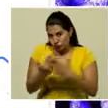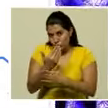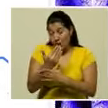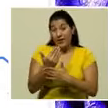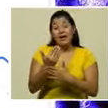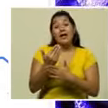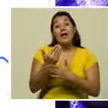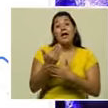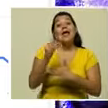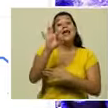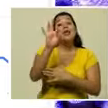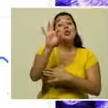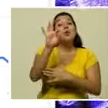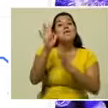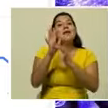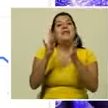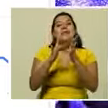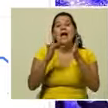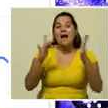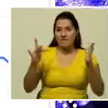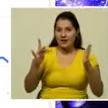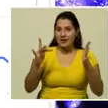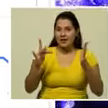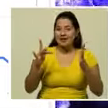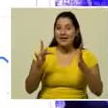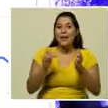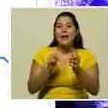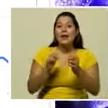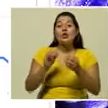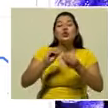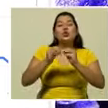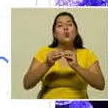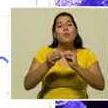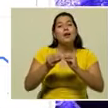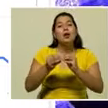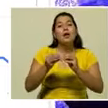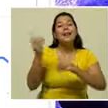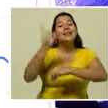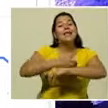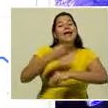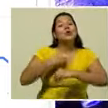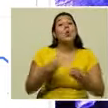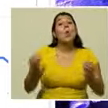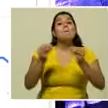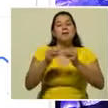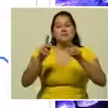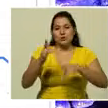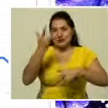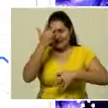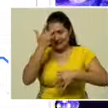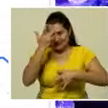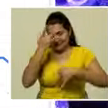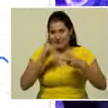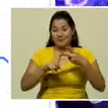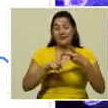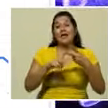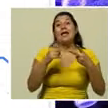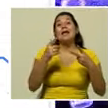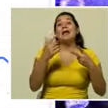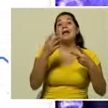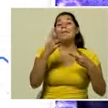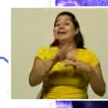de abril, cuando se presentaron 37 casos nuevos en un solo día. Luego está el 16 de abril con 16 nuevos casos,